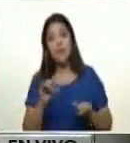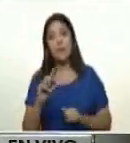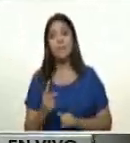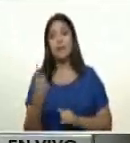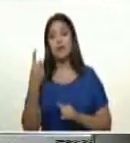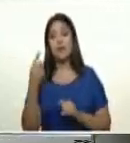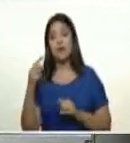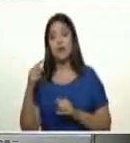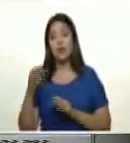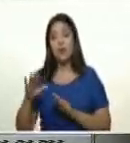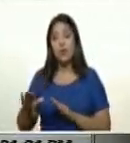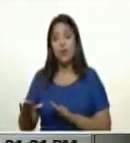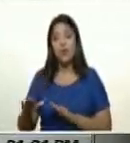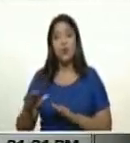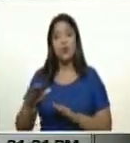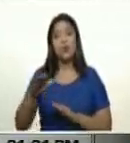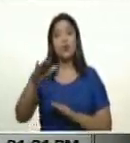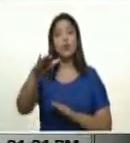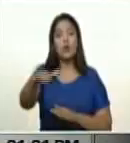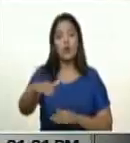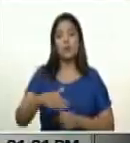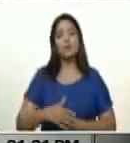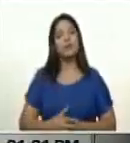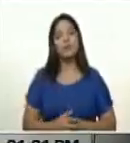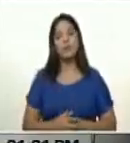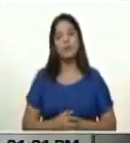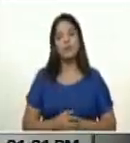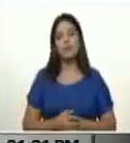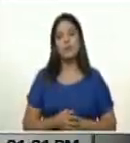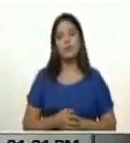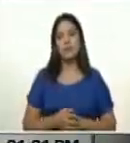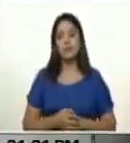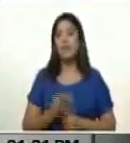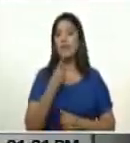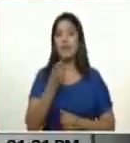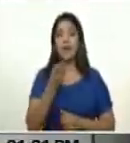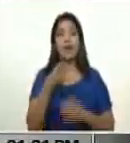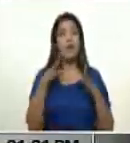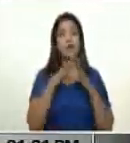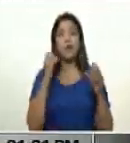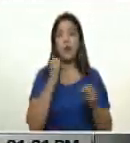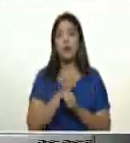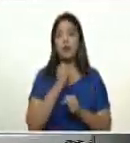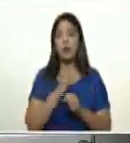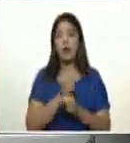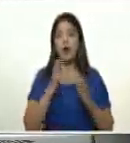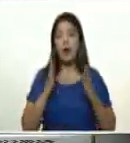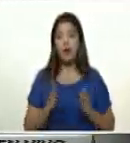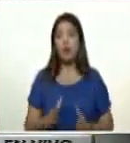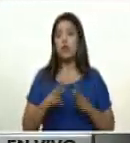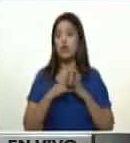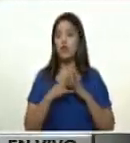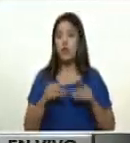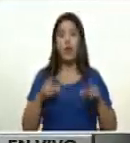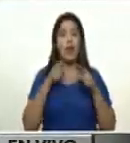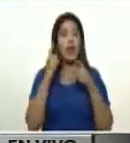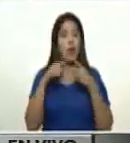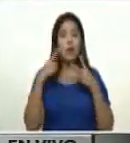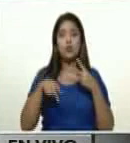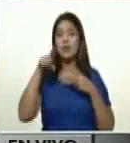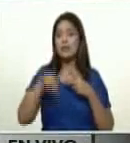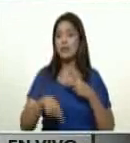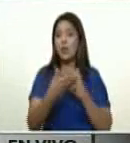Pero ahí vamos a sustituir la carga ustedes y descarga. Hernán y Jenny, díganle a los trabajadores que todo lo que ustedes necesiten